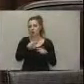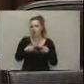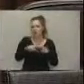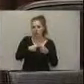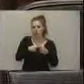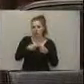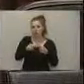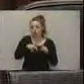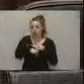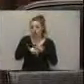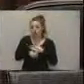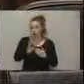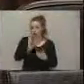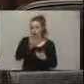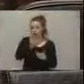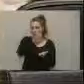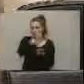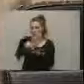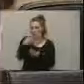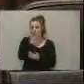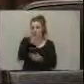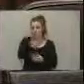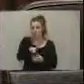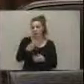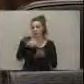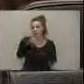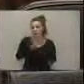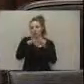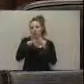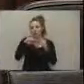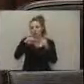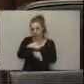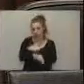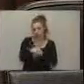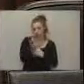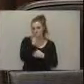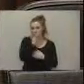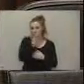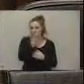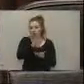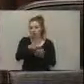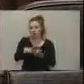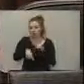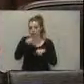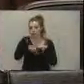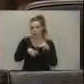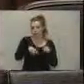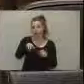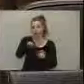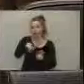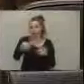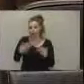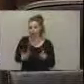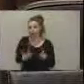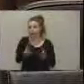centros, y desigualdades también en los criterios de acceso entre distintos municipios. En definitiva,